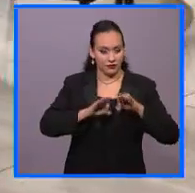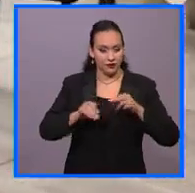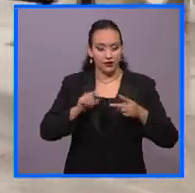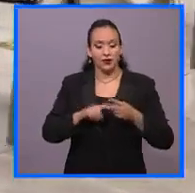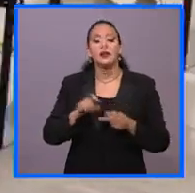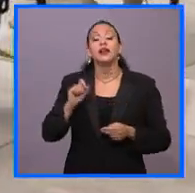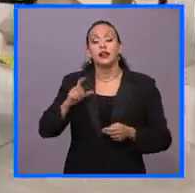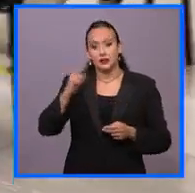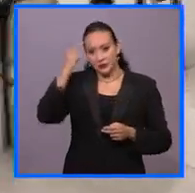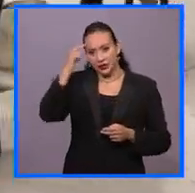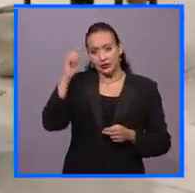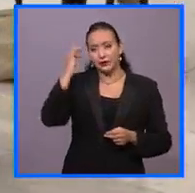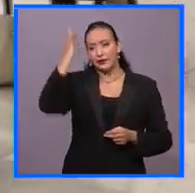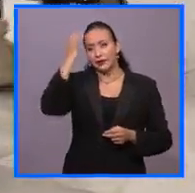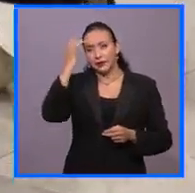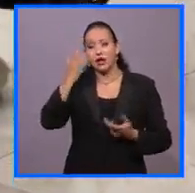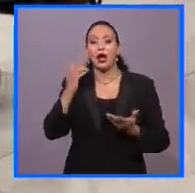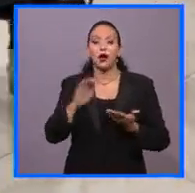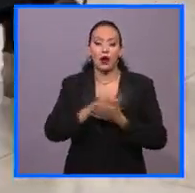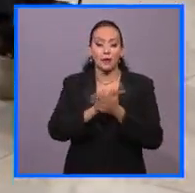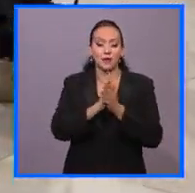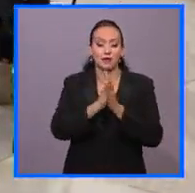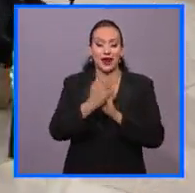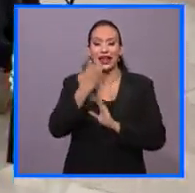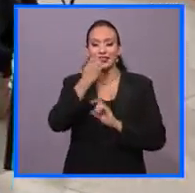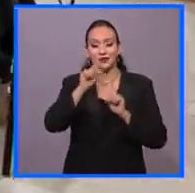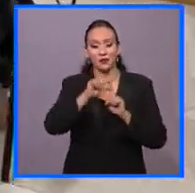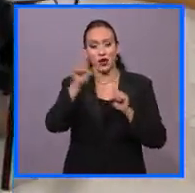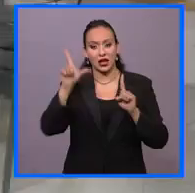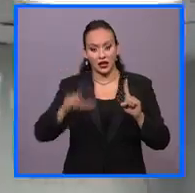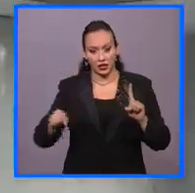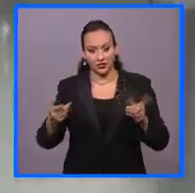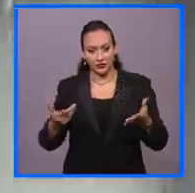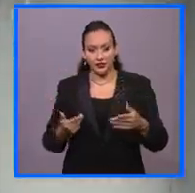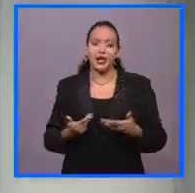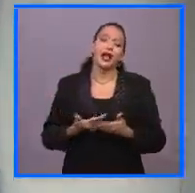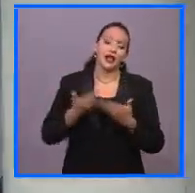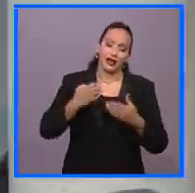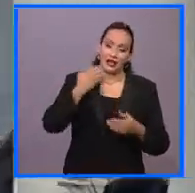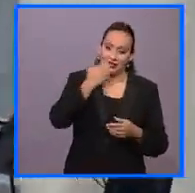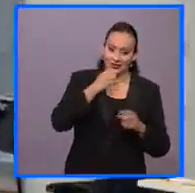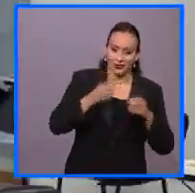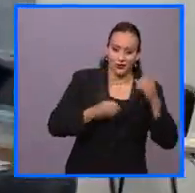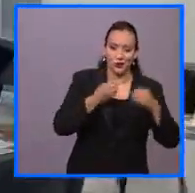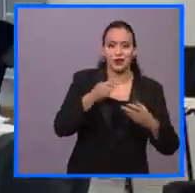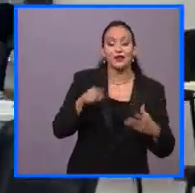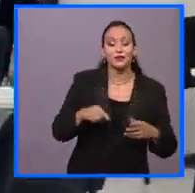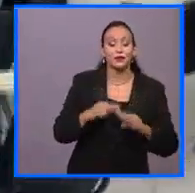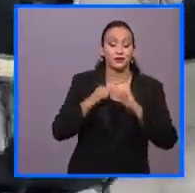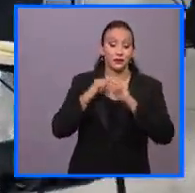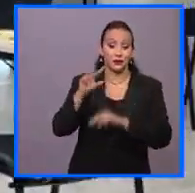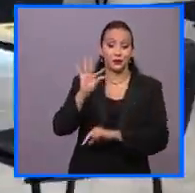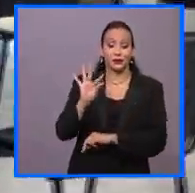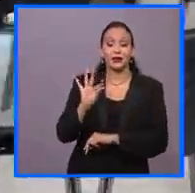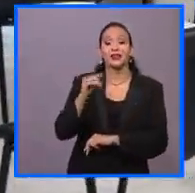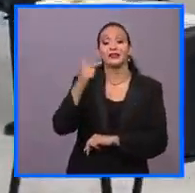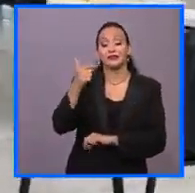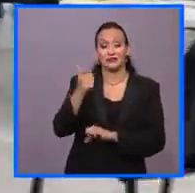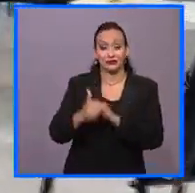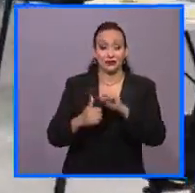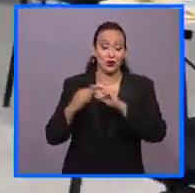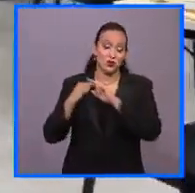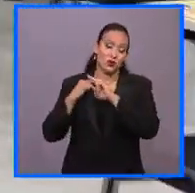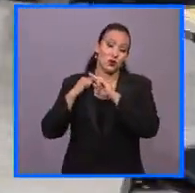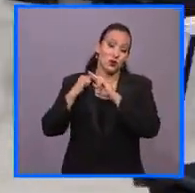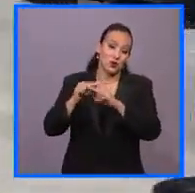reflexionar sobre su transición a Escuela Nacional, la Escuela Judicial celebró con un evento académico sus 47 años de